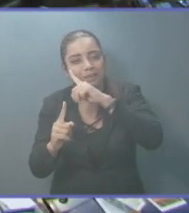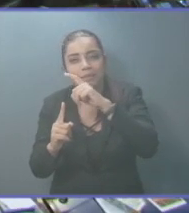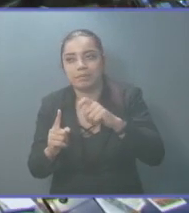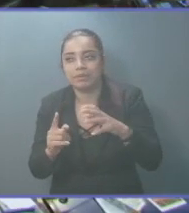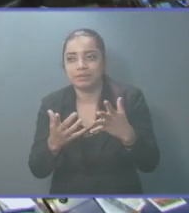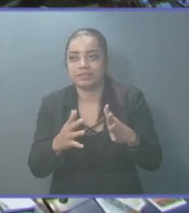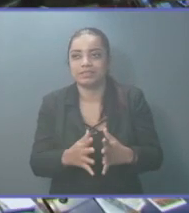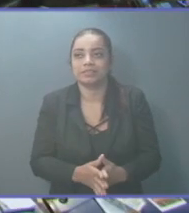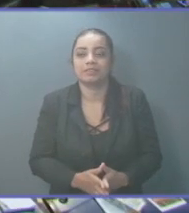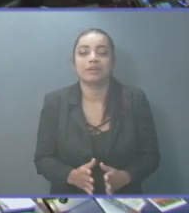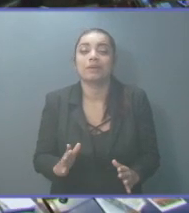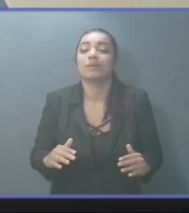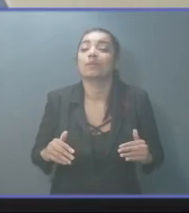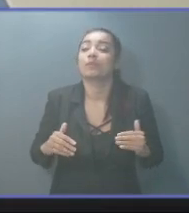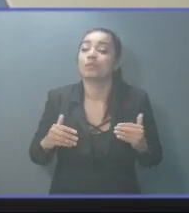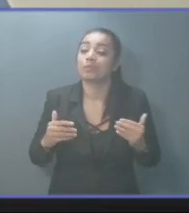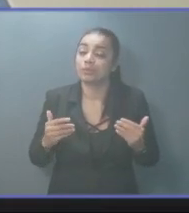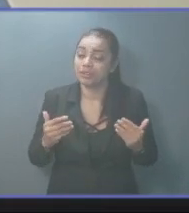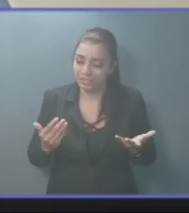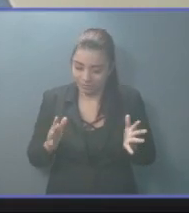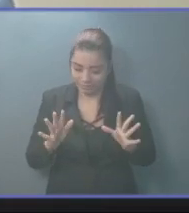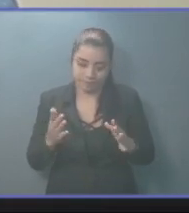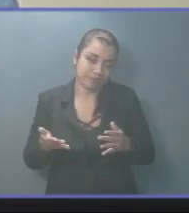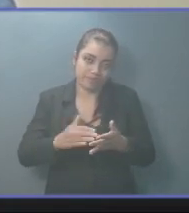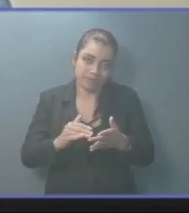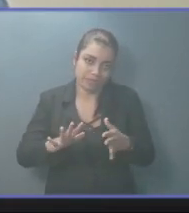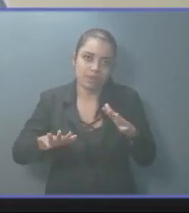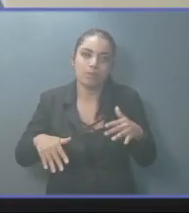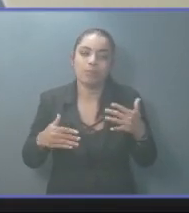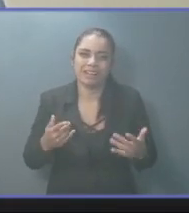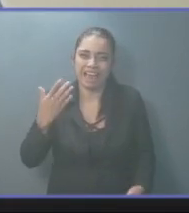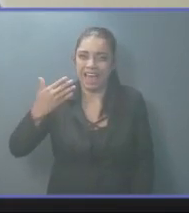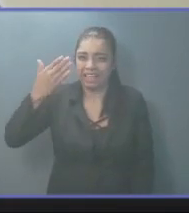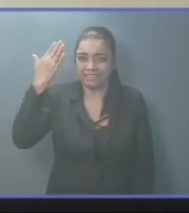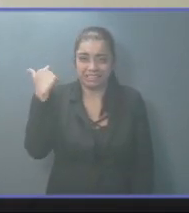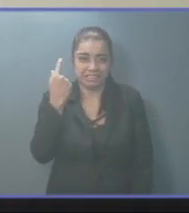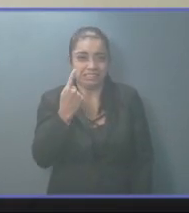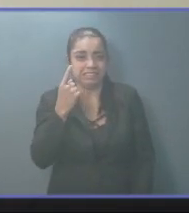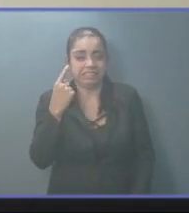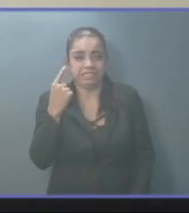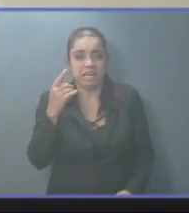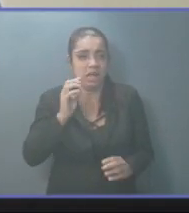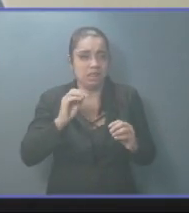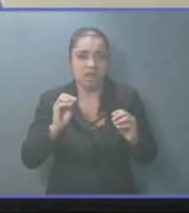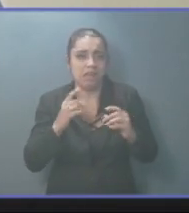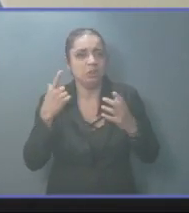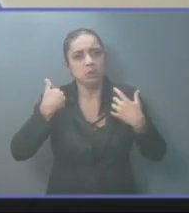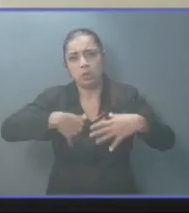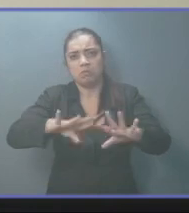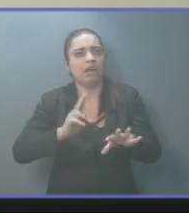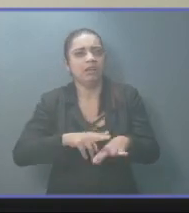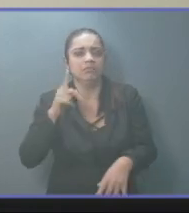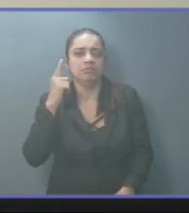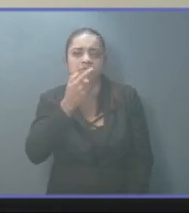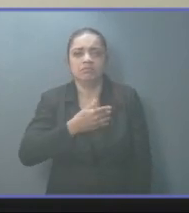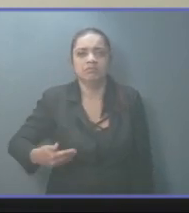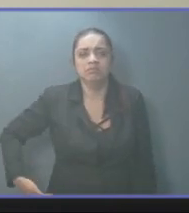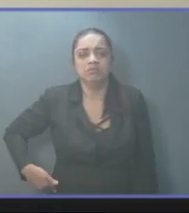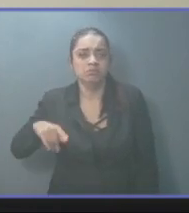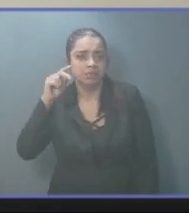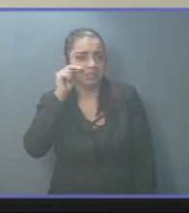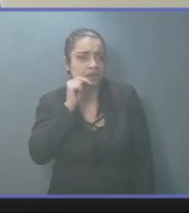por qué esa vez viendo con un gran despliegue militar pero las veces anteriores